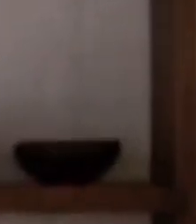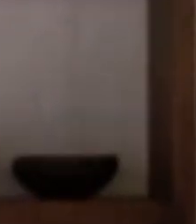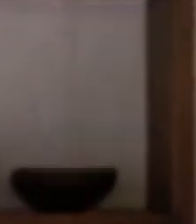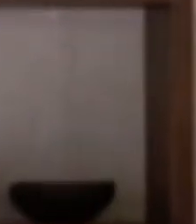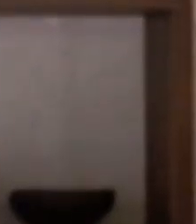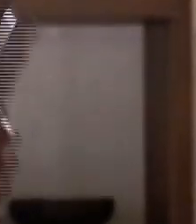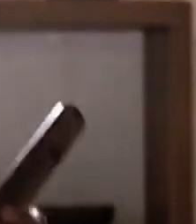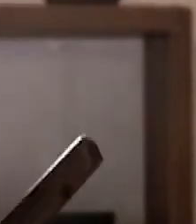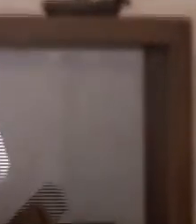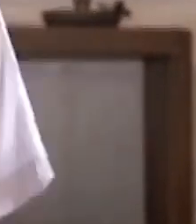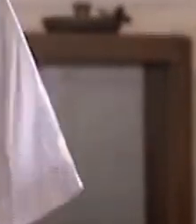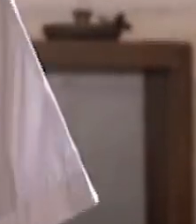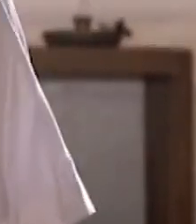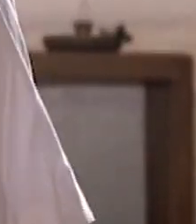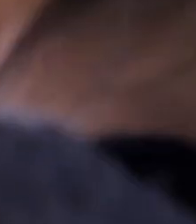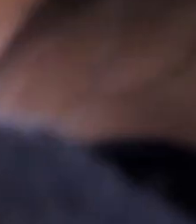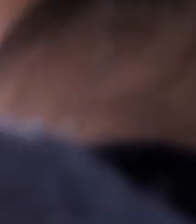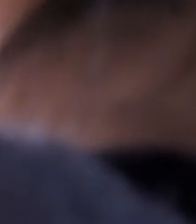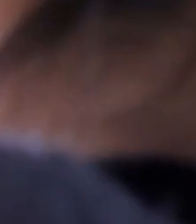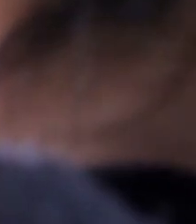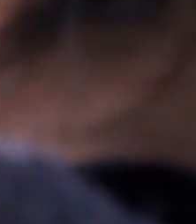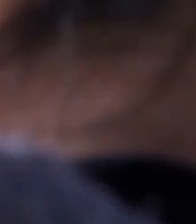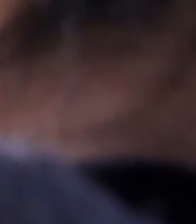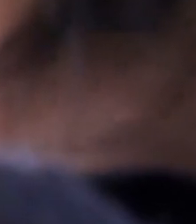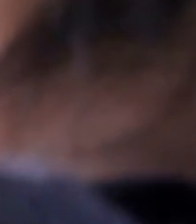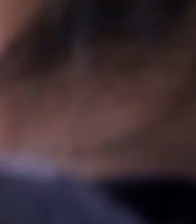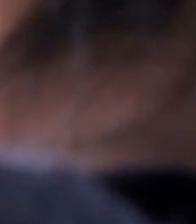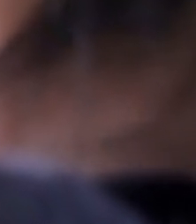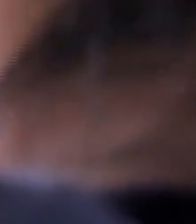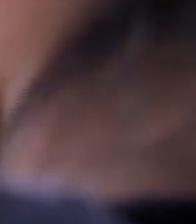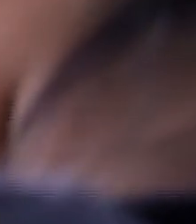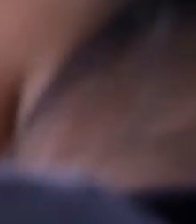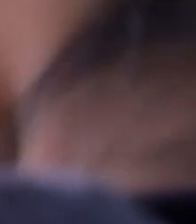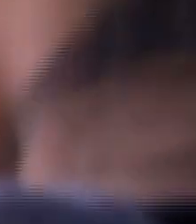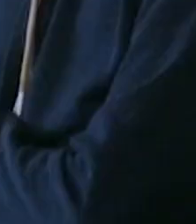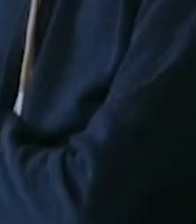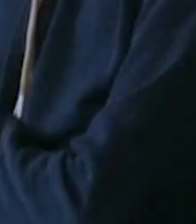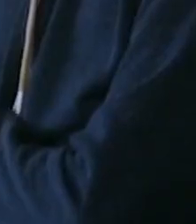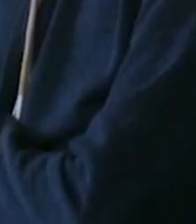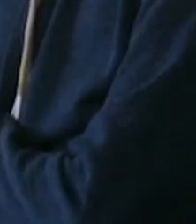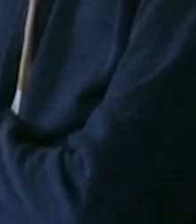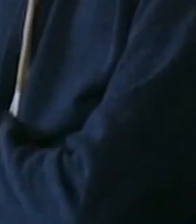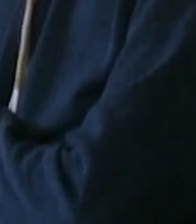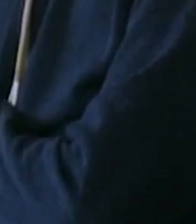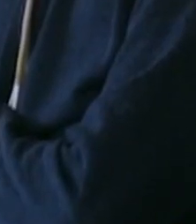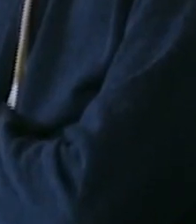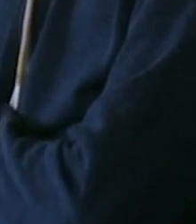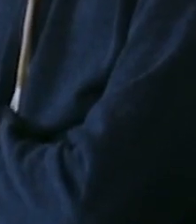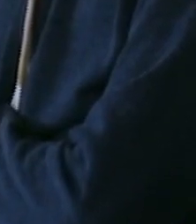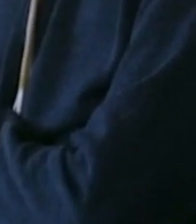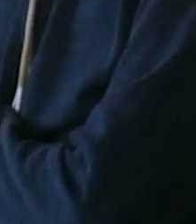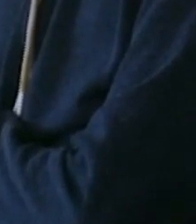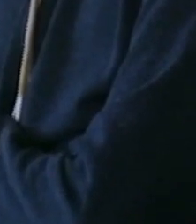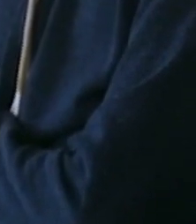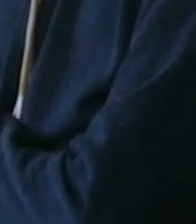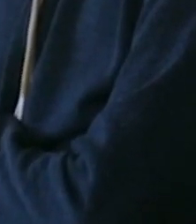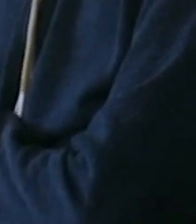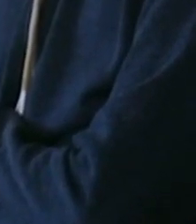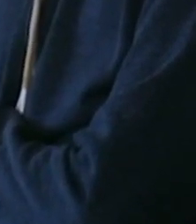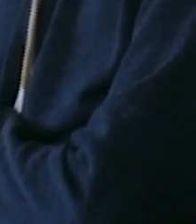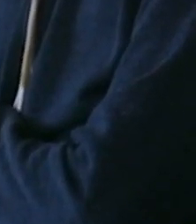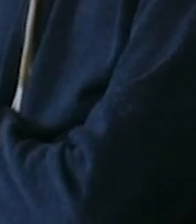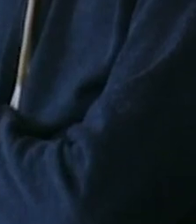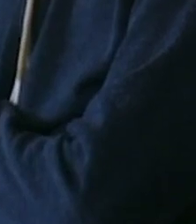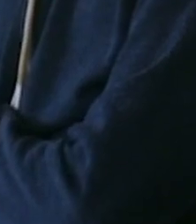iniciativa ecuatoriana de turismo comunitario. Congeniamos bien, ellos nos enseñaron un poco de su cultura, nosotros les enseñamos